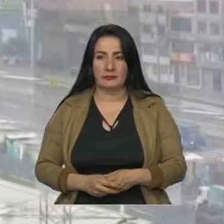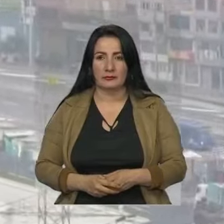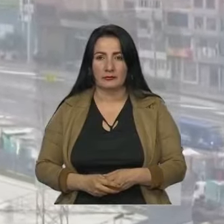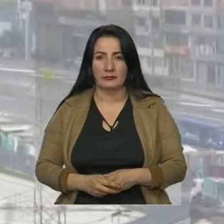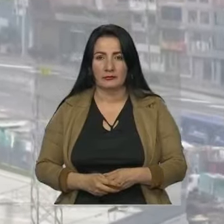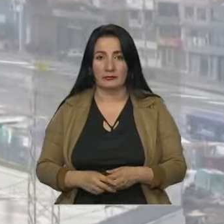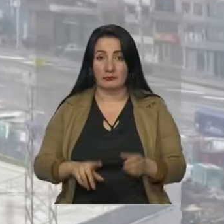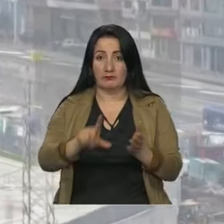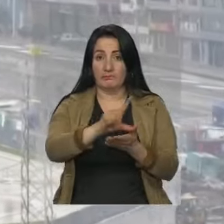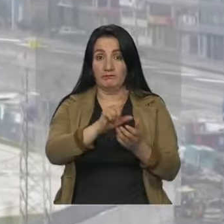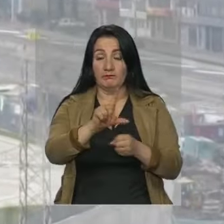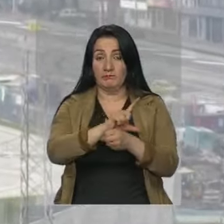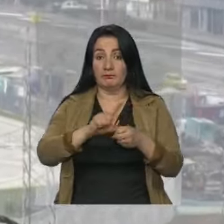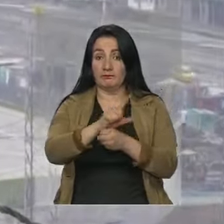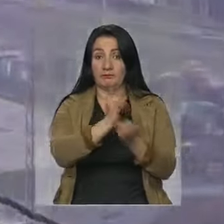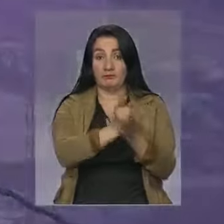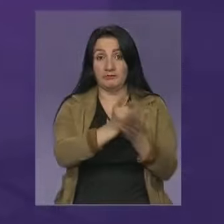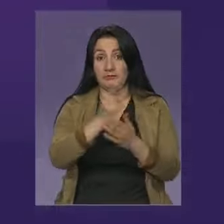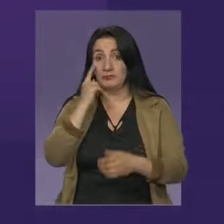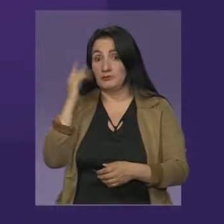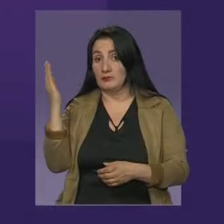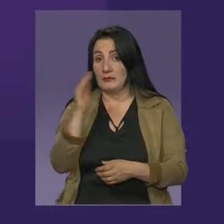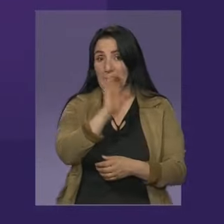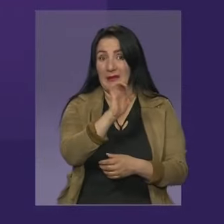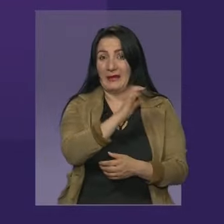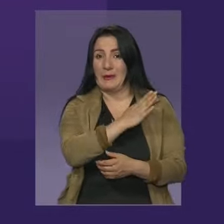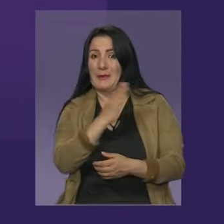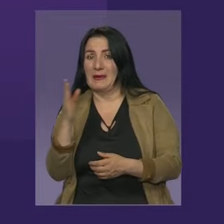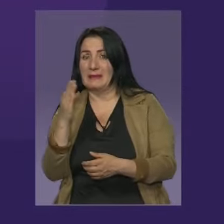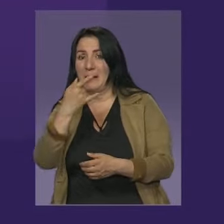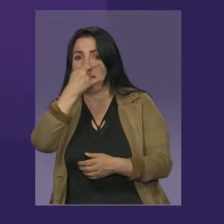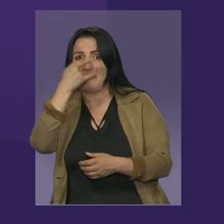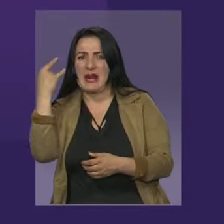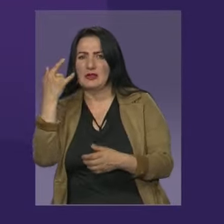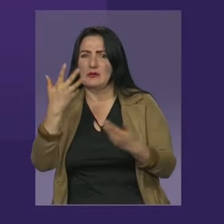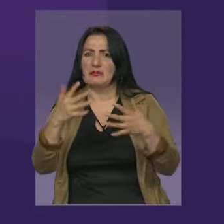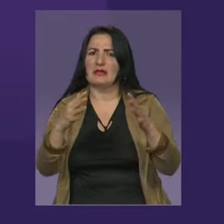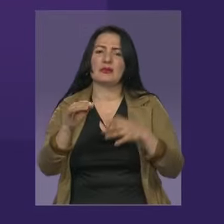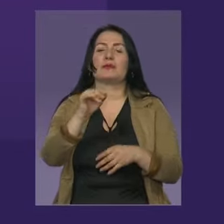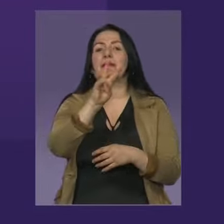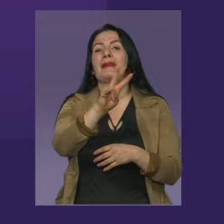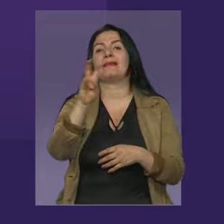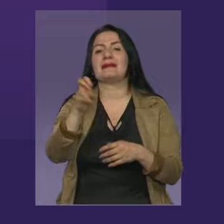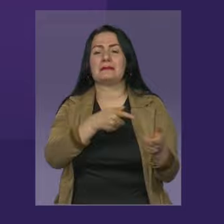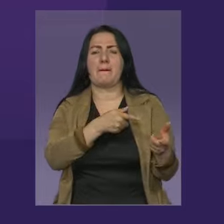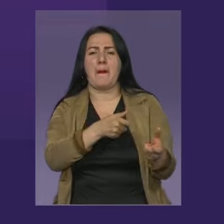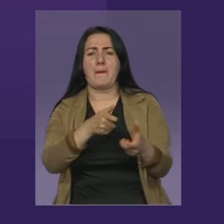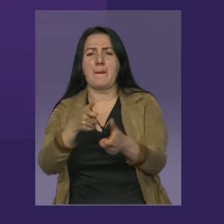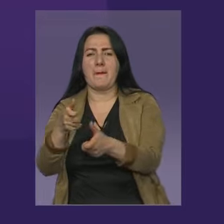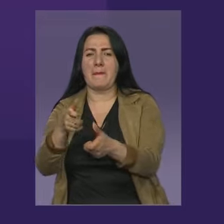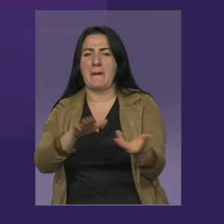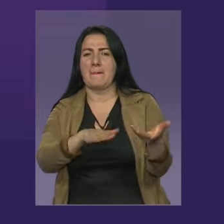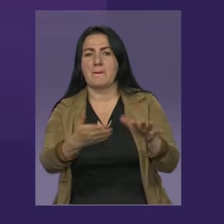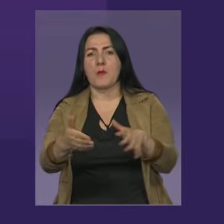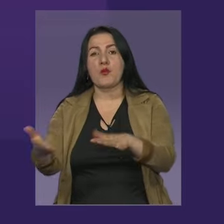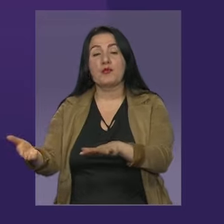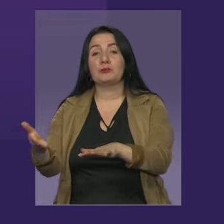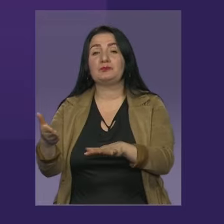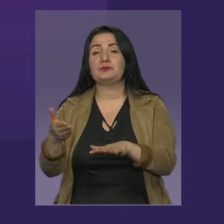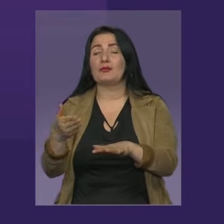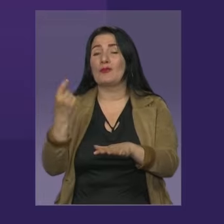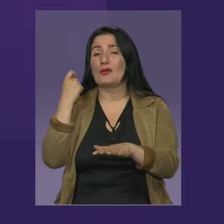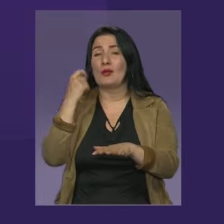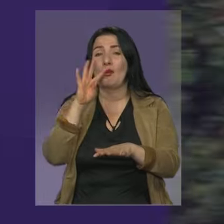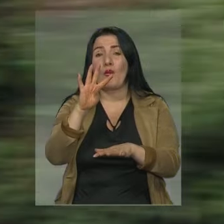En la localidad de Usme, entre enero a marzo se han registrado 27 homicidios. Dentro de ellos se encuentran los